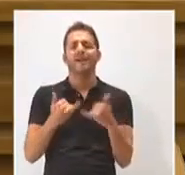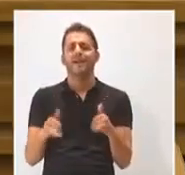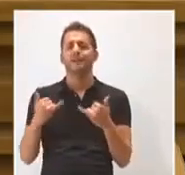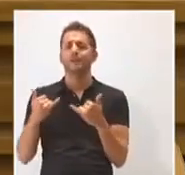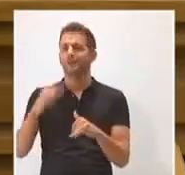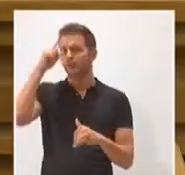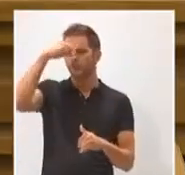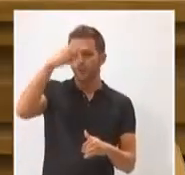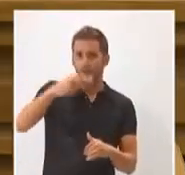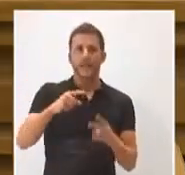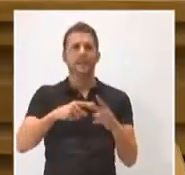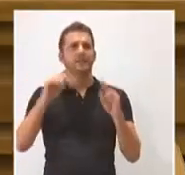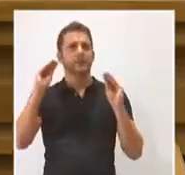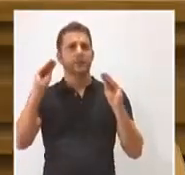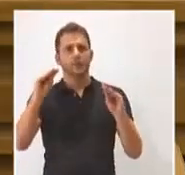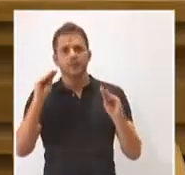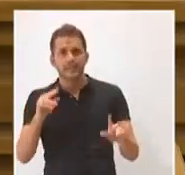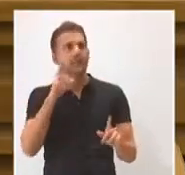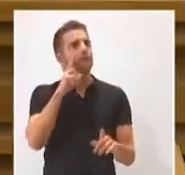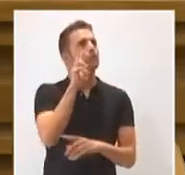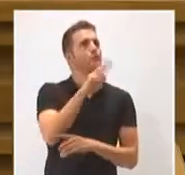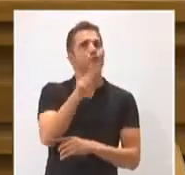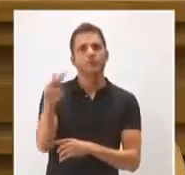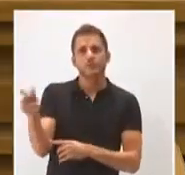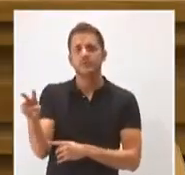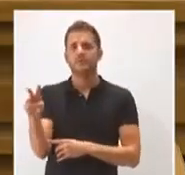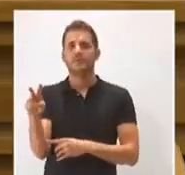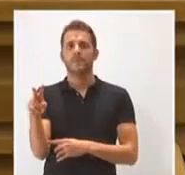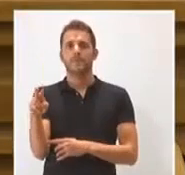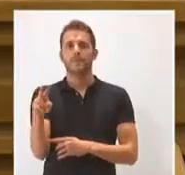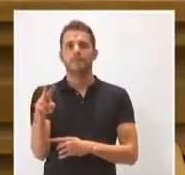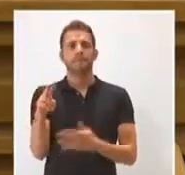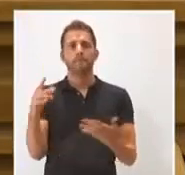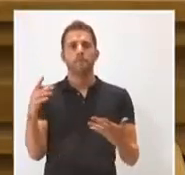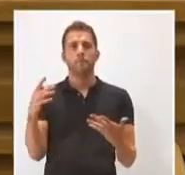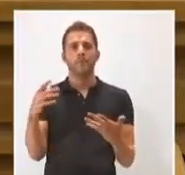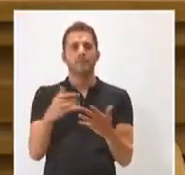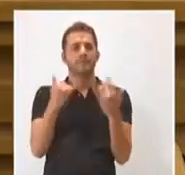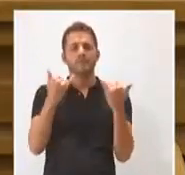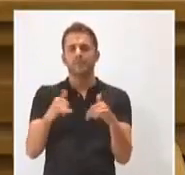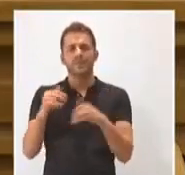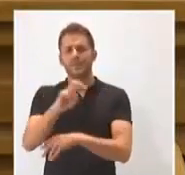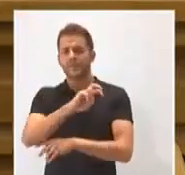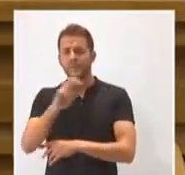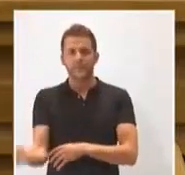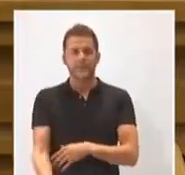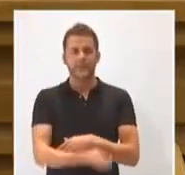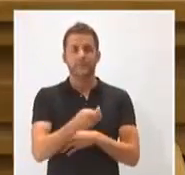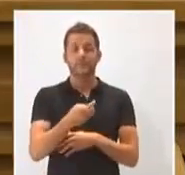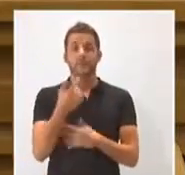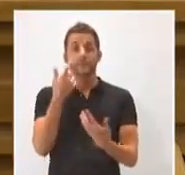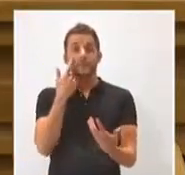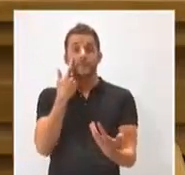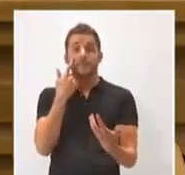formativos en exposiciones en todo tipo de concentraciones eventos que van a resarcir sobre